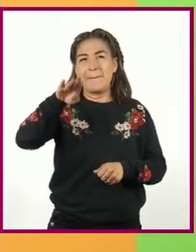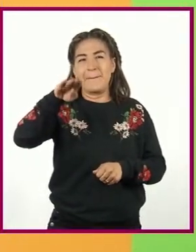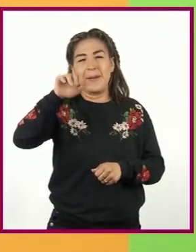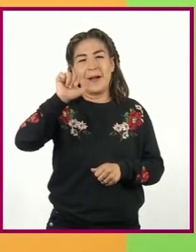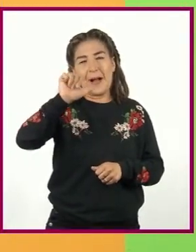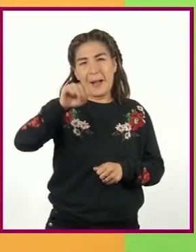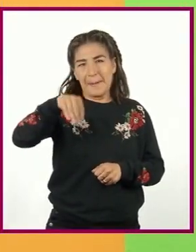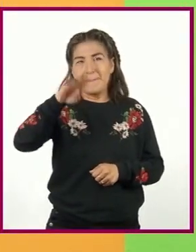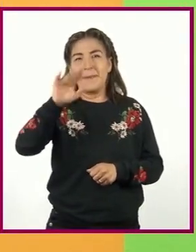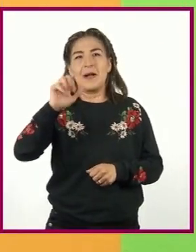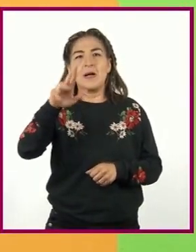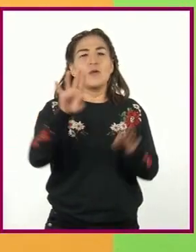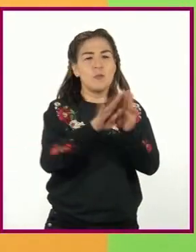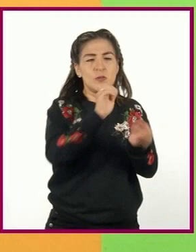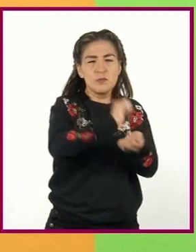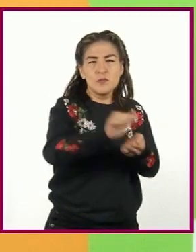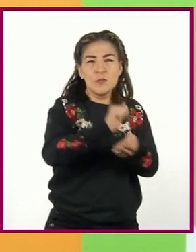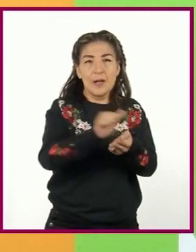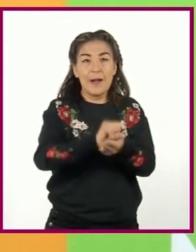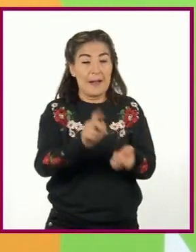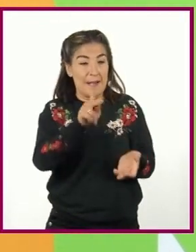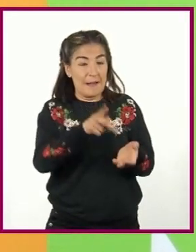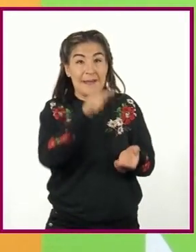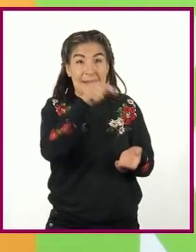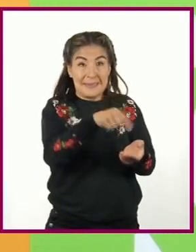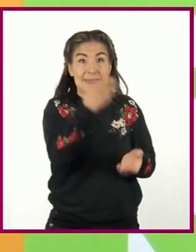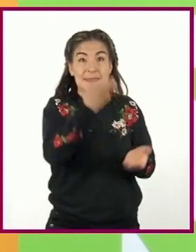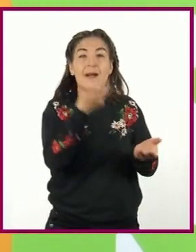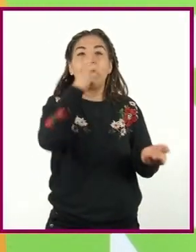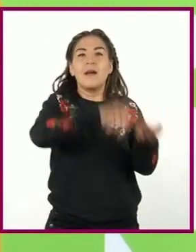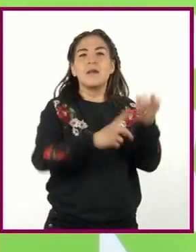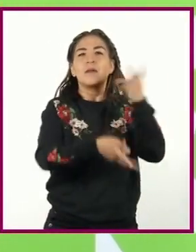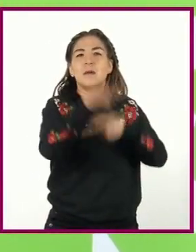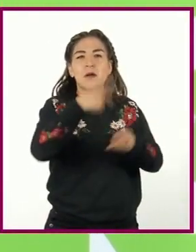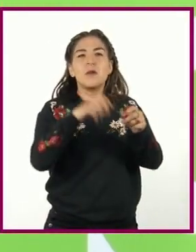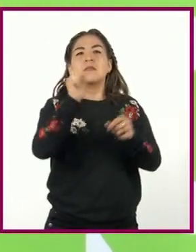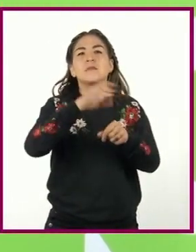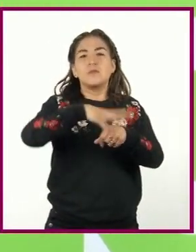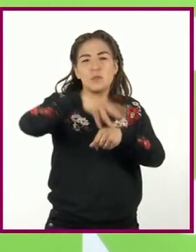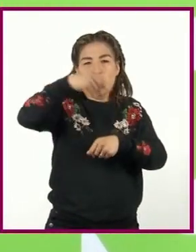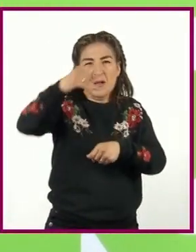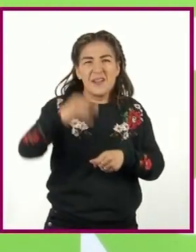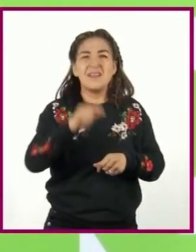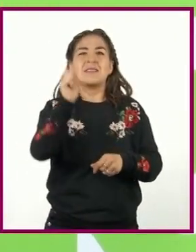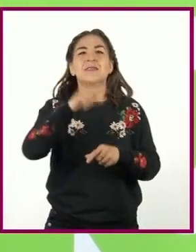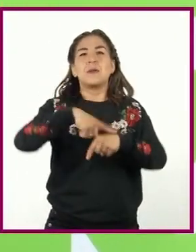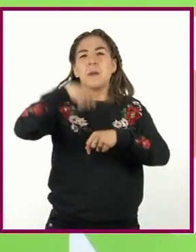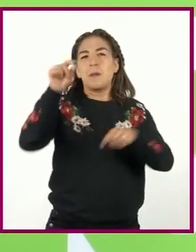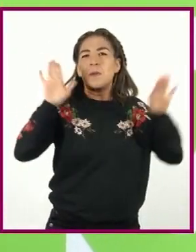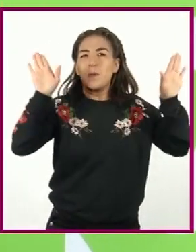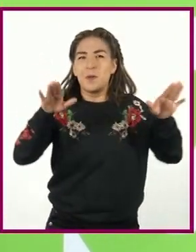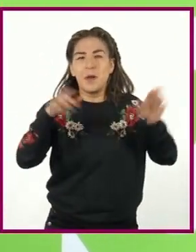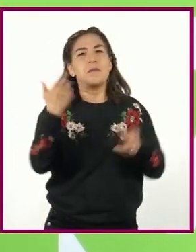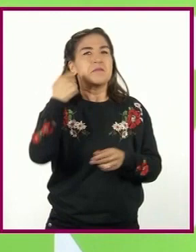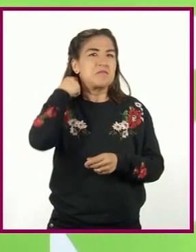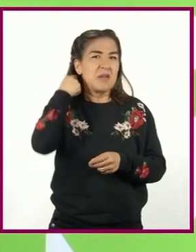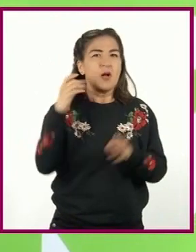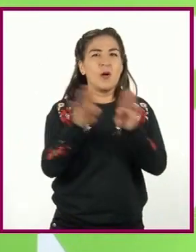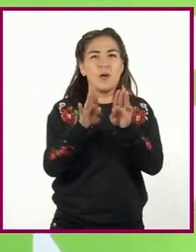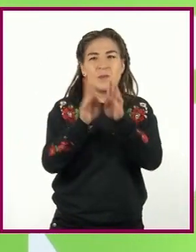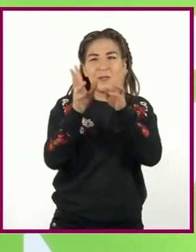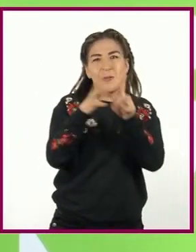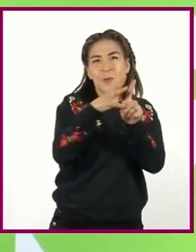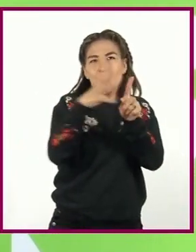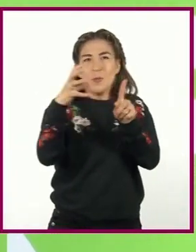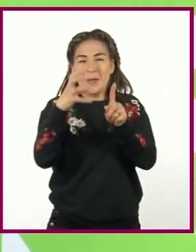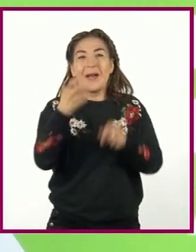lana, este atraía materiales más ligeros como pelusa, plumas de ave o cabellos. La palabra electricidad se